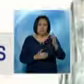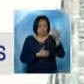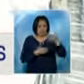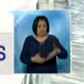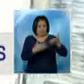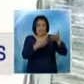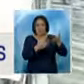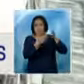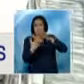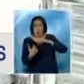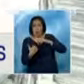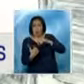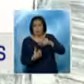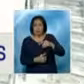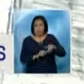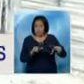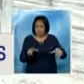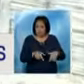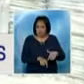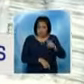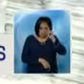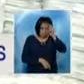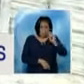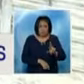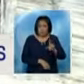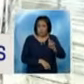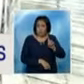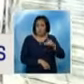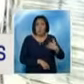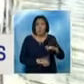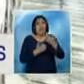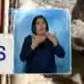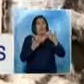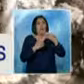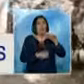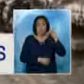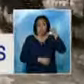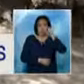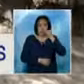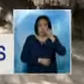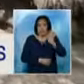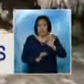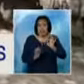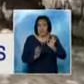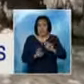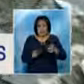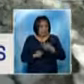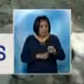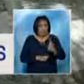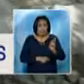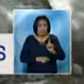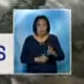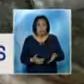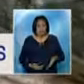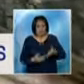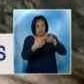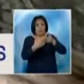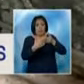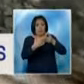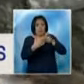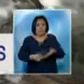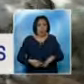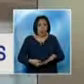encima. En el distrito de La Cruz, en Tumbes, Rudy Mogollón agradecía a Dios que su sobrina no haya sufrido mayores lesiones luego del colapso de una de